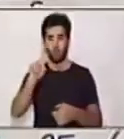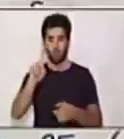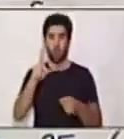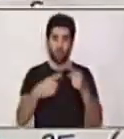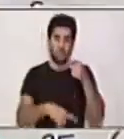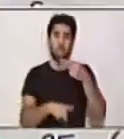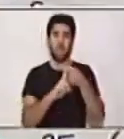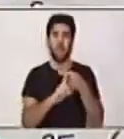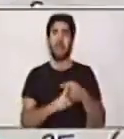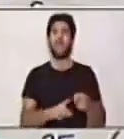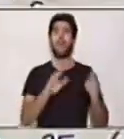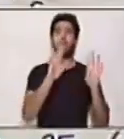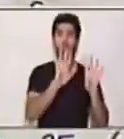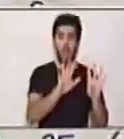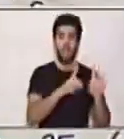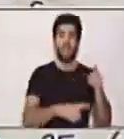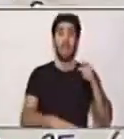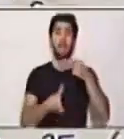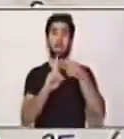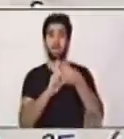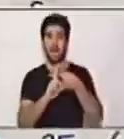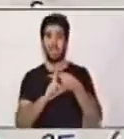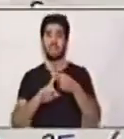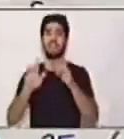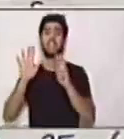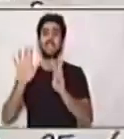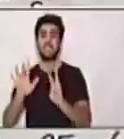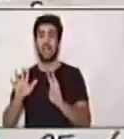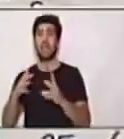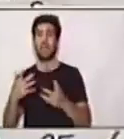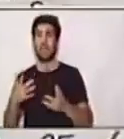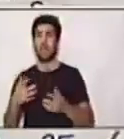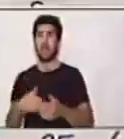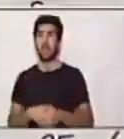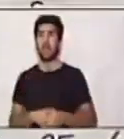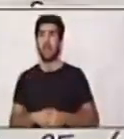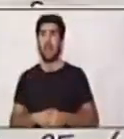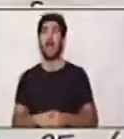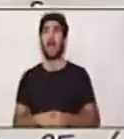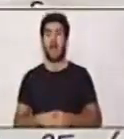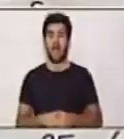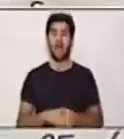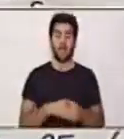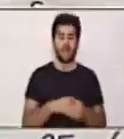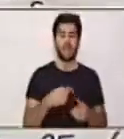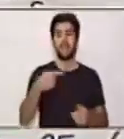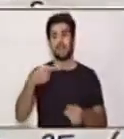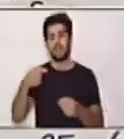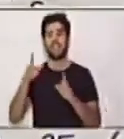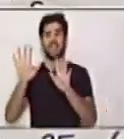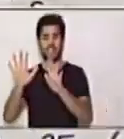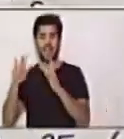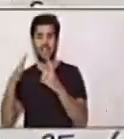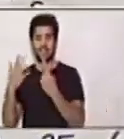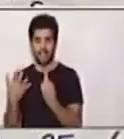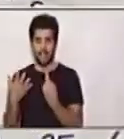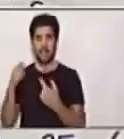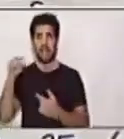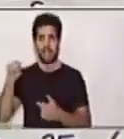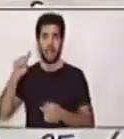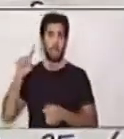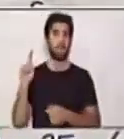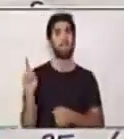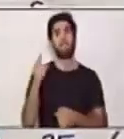Entonces decimos 9 más 7 nos va a dar 16. Ese es nuestro primer